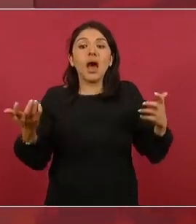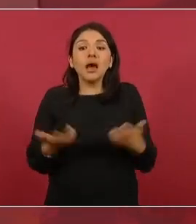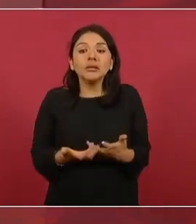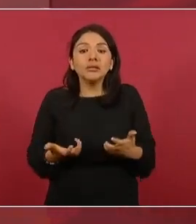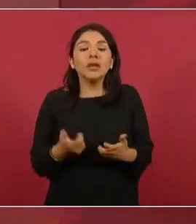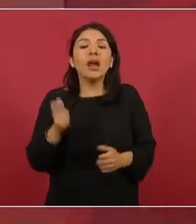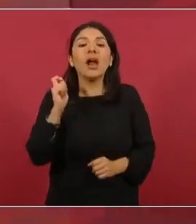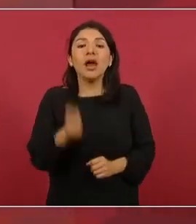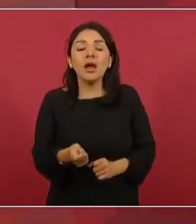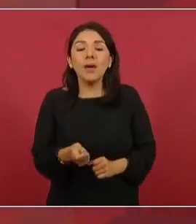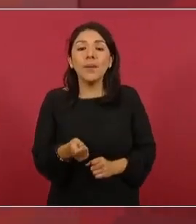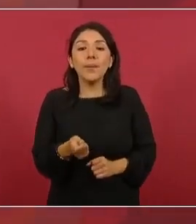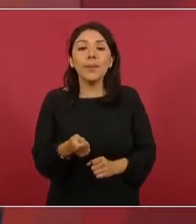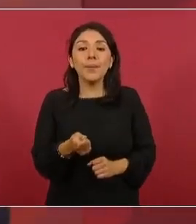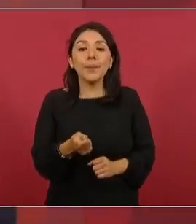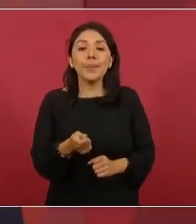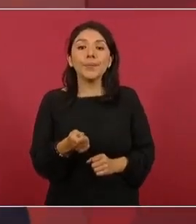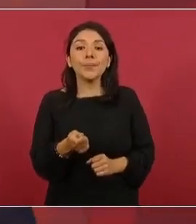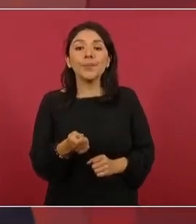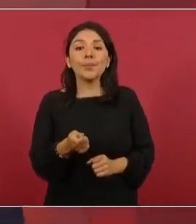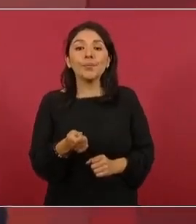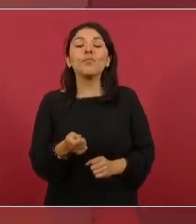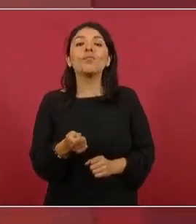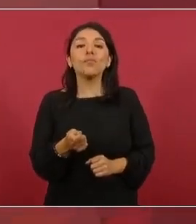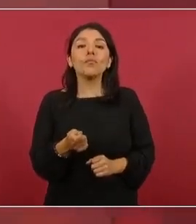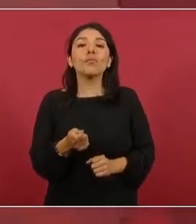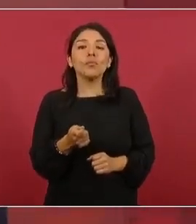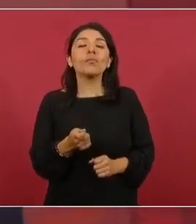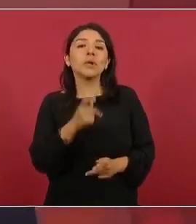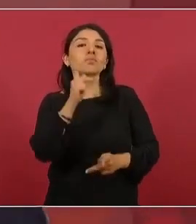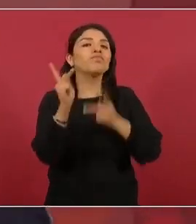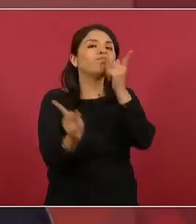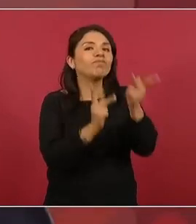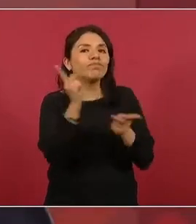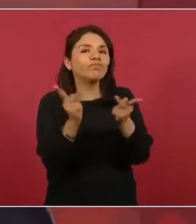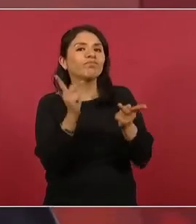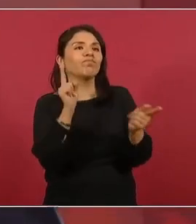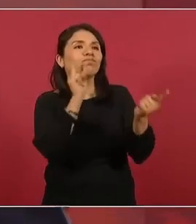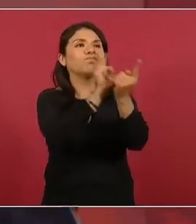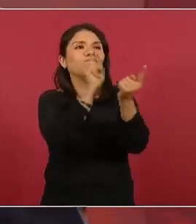a llevar a cabo consultas con sus abogados,